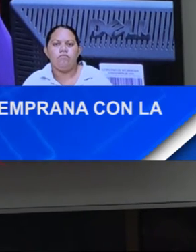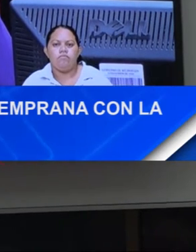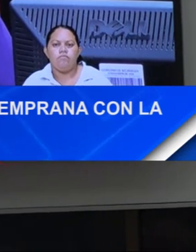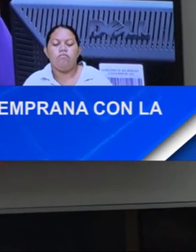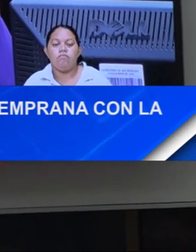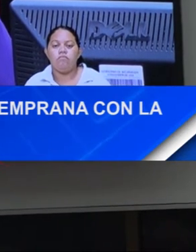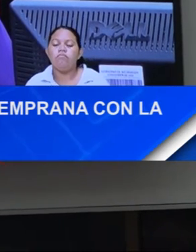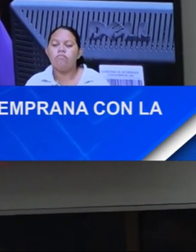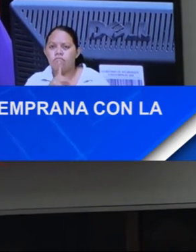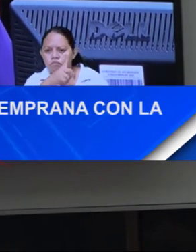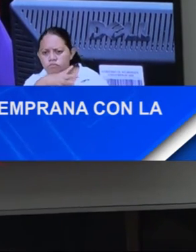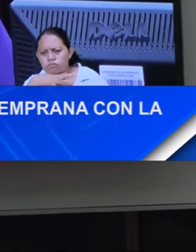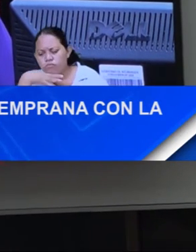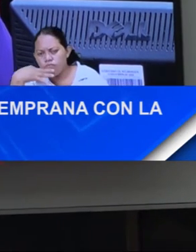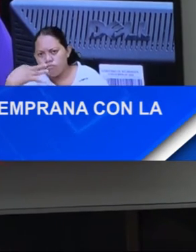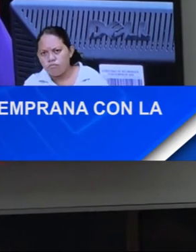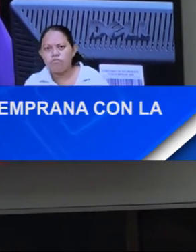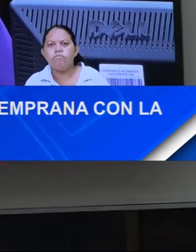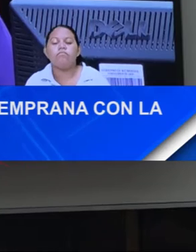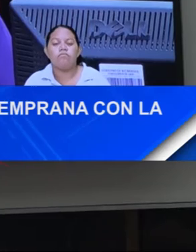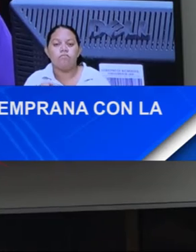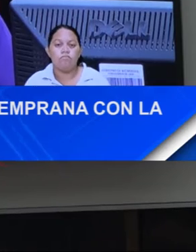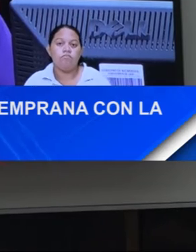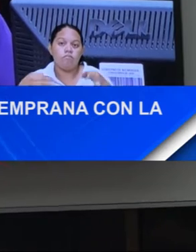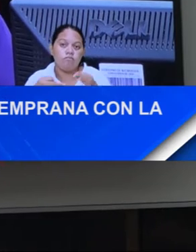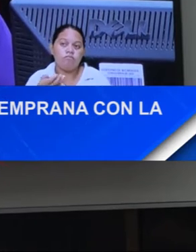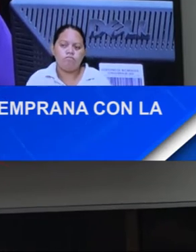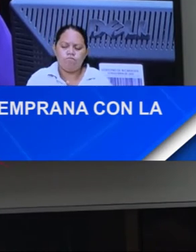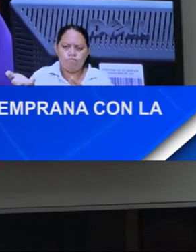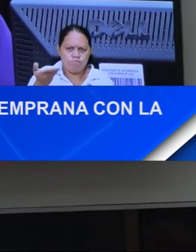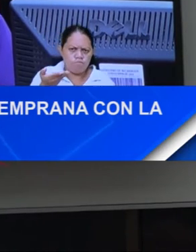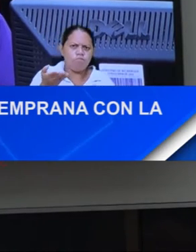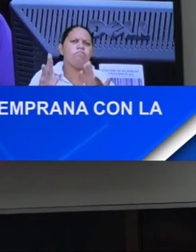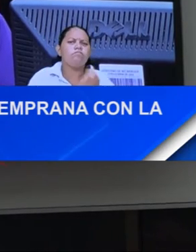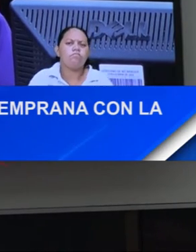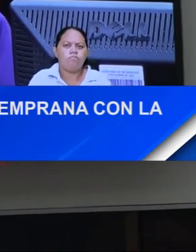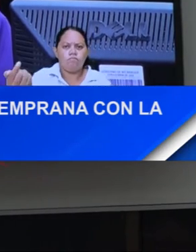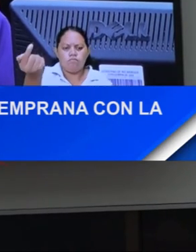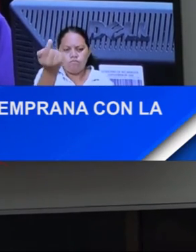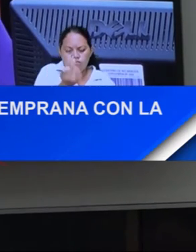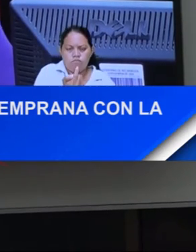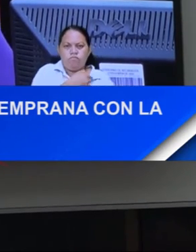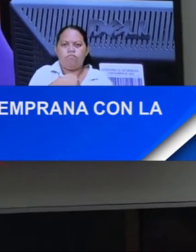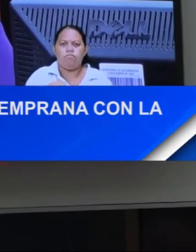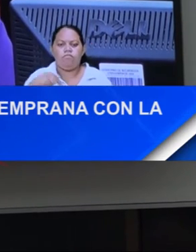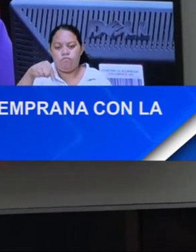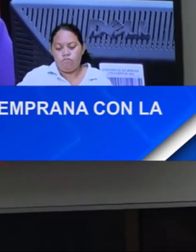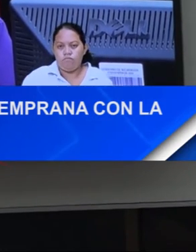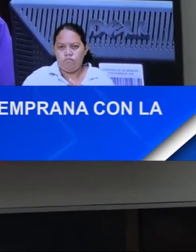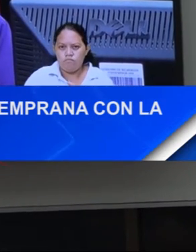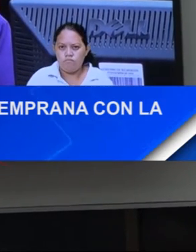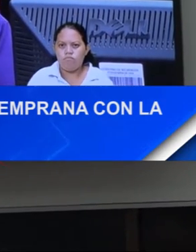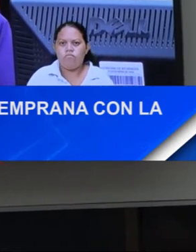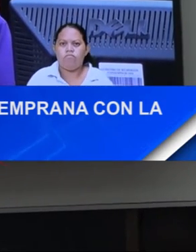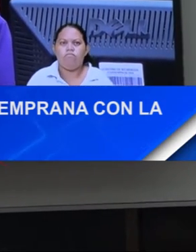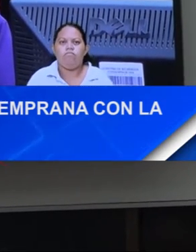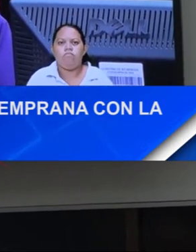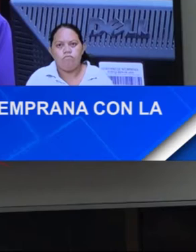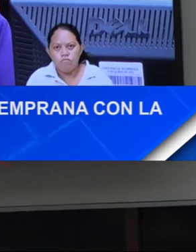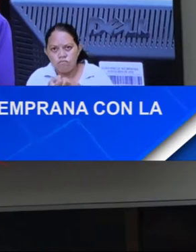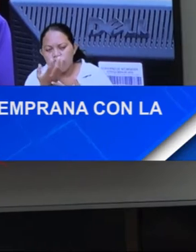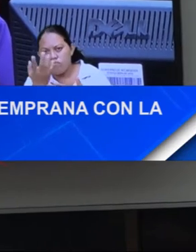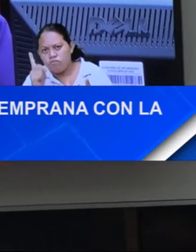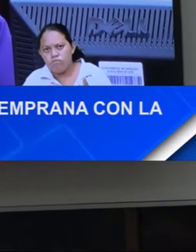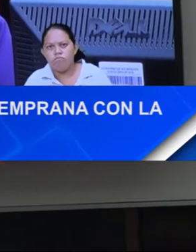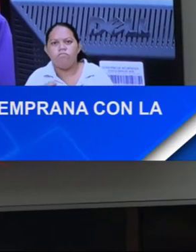Si bien es cierto, las importaciones se concentrarían inicialmente en plantas, flores